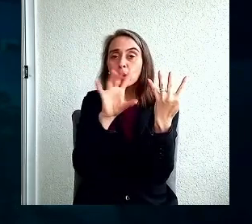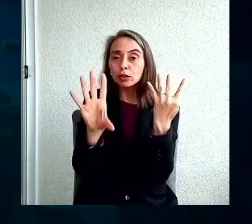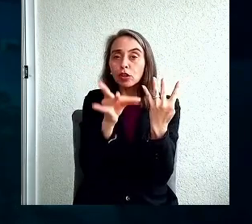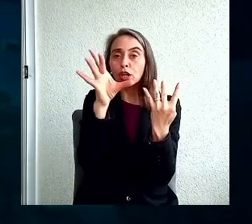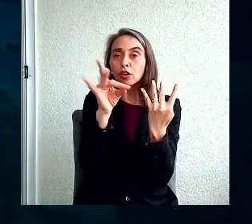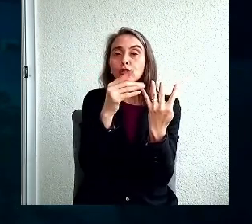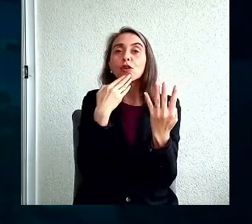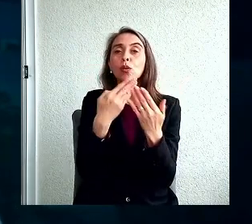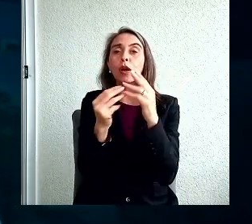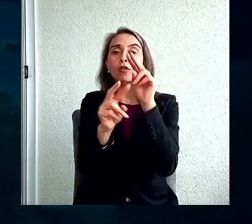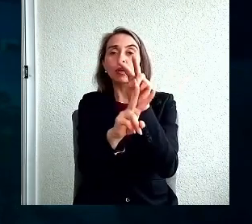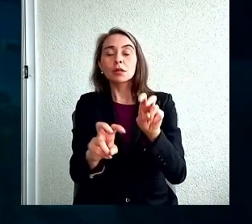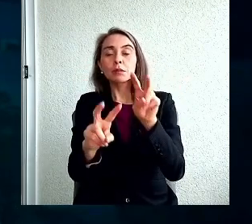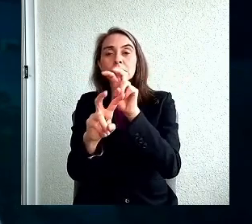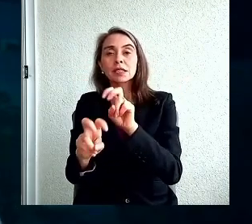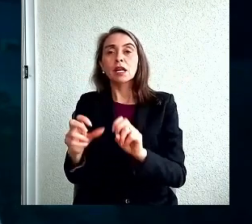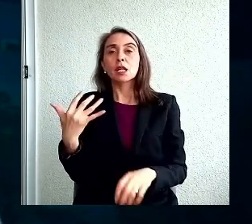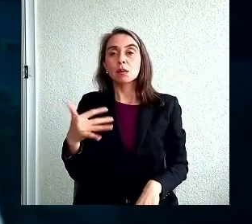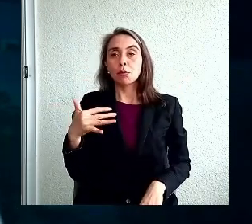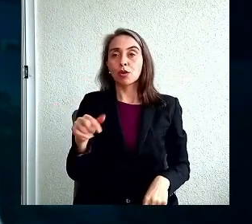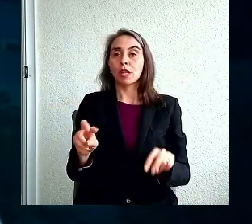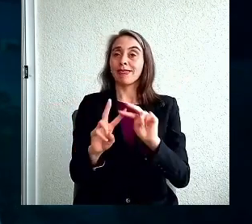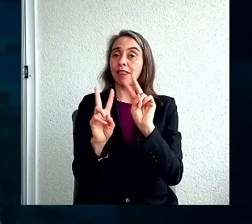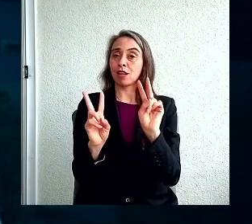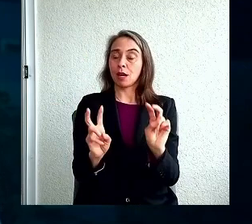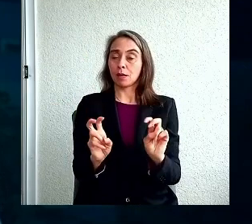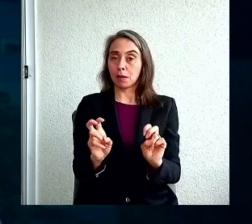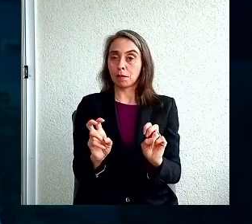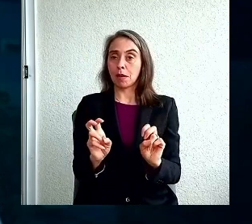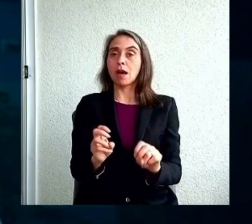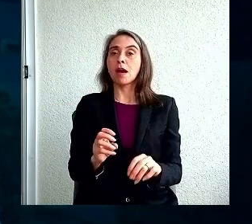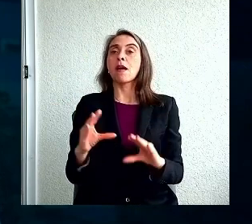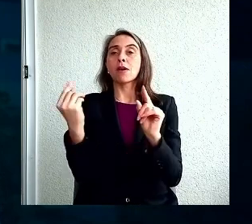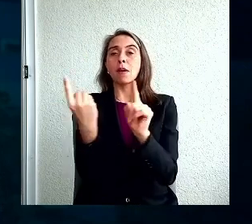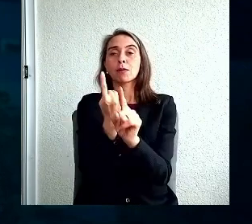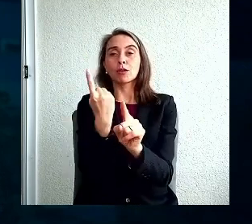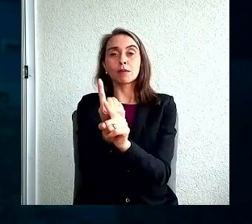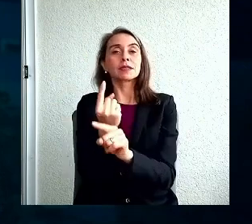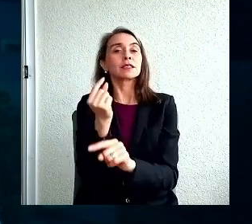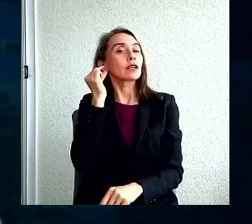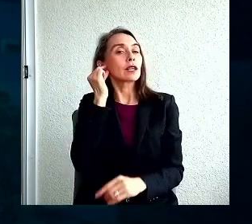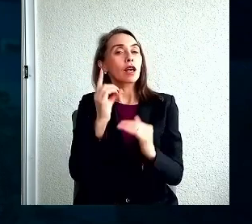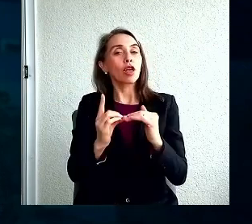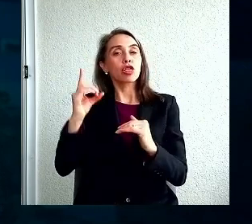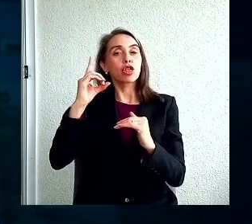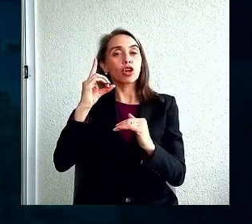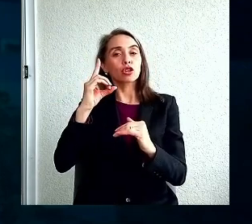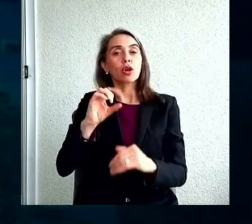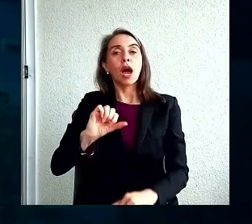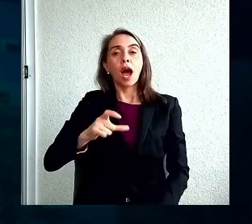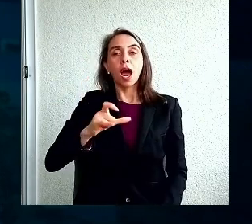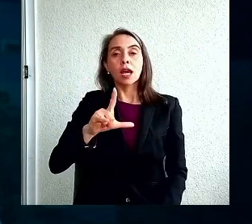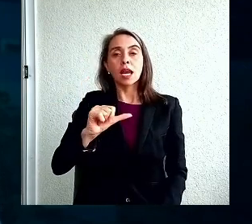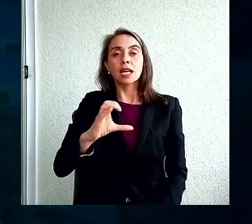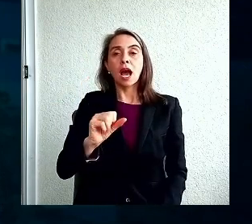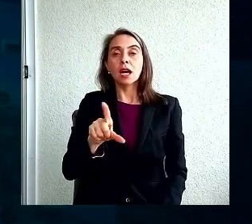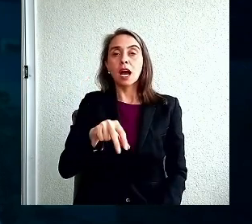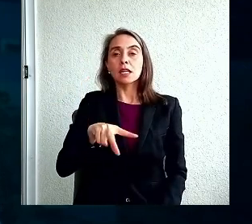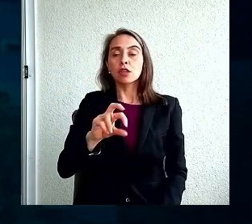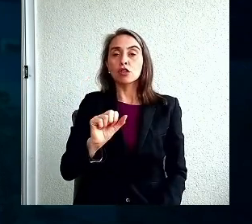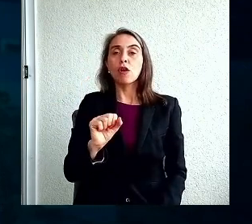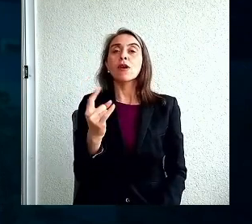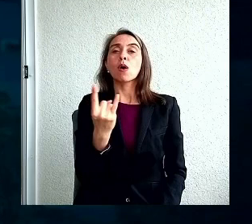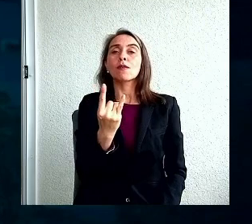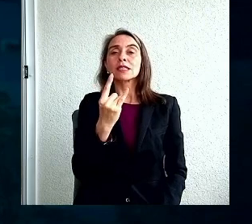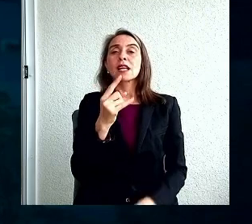temática. Vamos a hablar con la doctora Angélica Casanova de la Universidad Católica de Temuco, con Humberto González de la Universidad Austral de Chile,